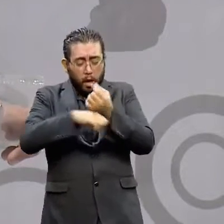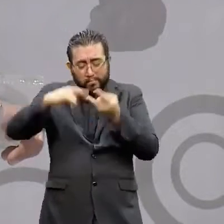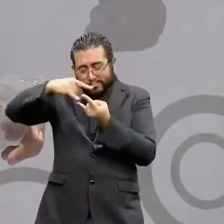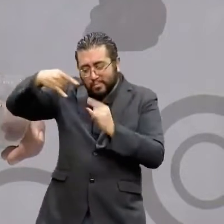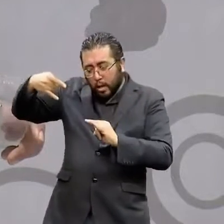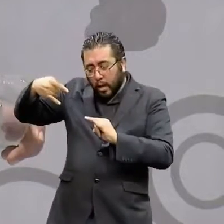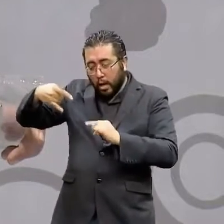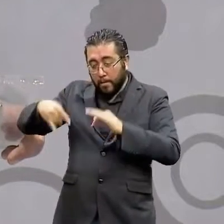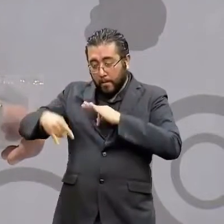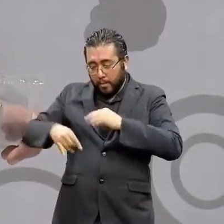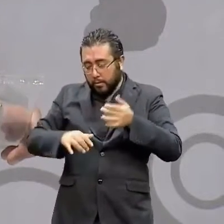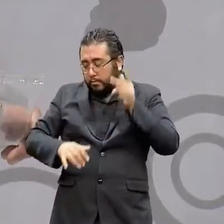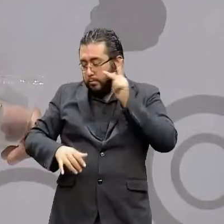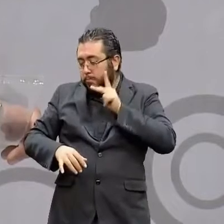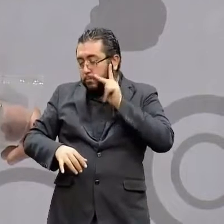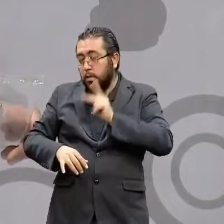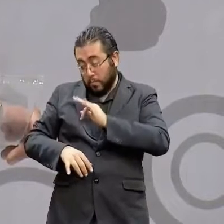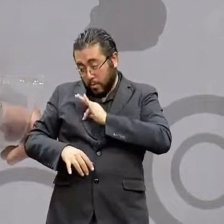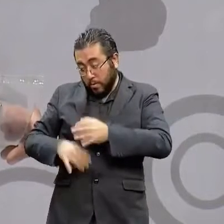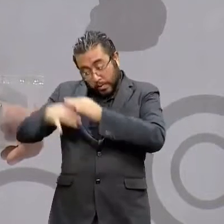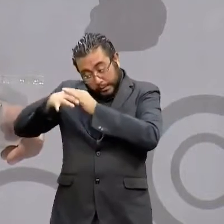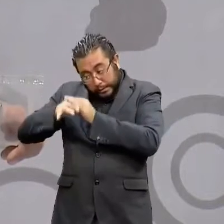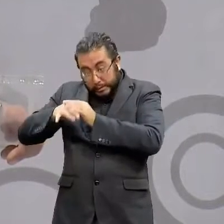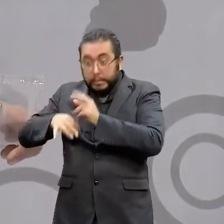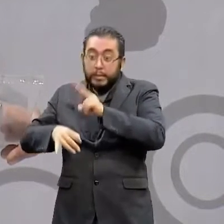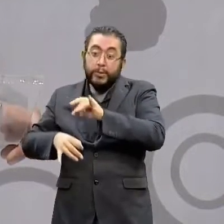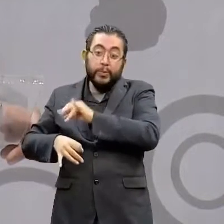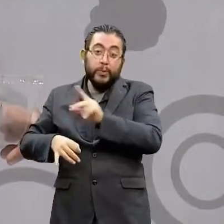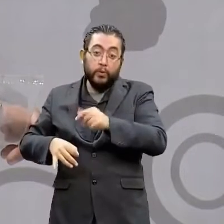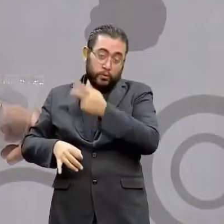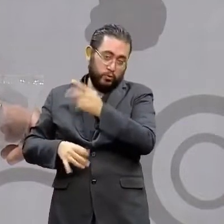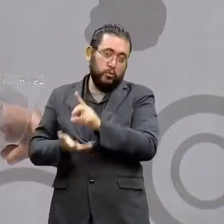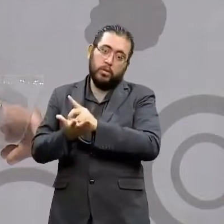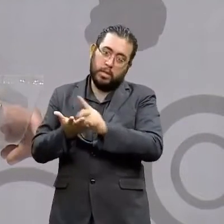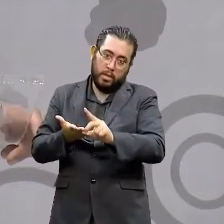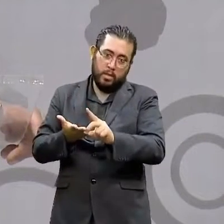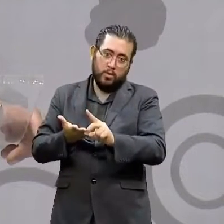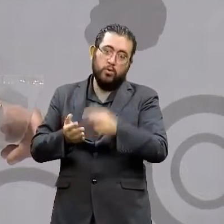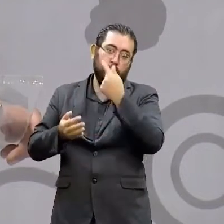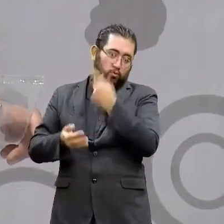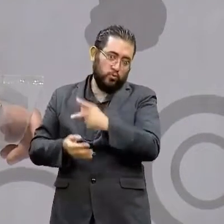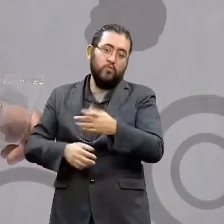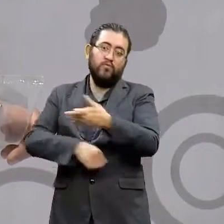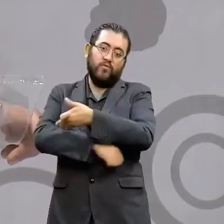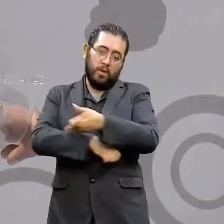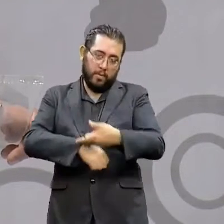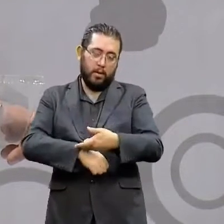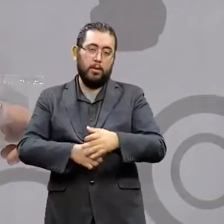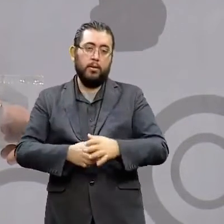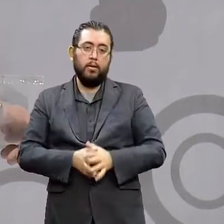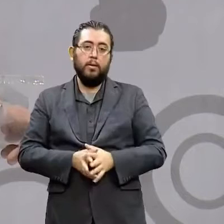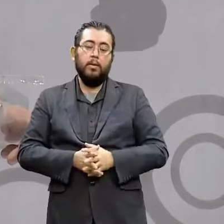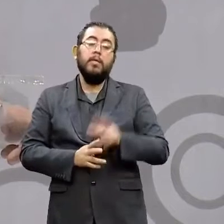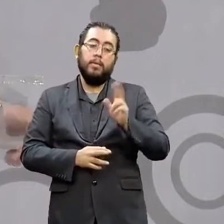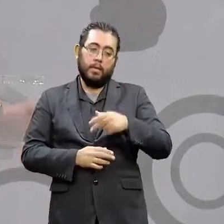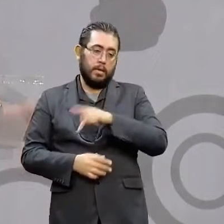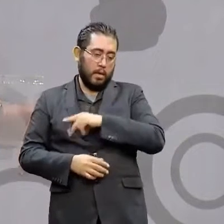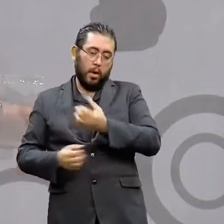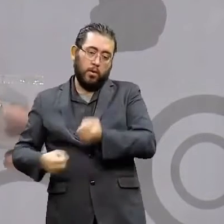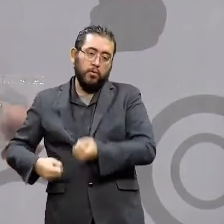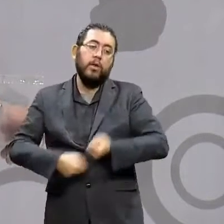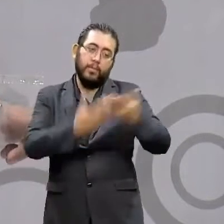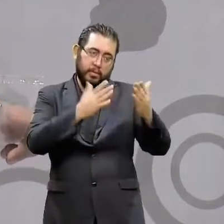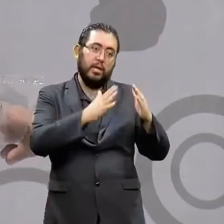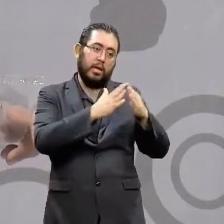poder a garantizarles el derecho a la identidad de sus seres queridos Y su retorno digno a